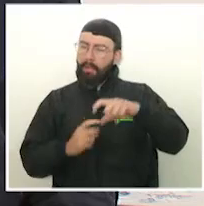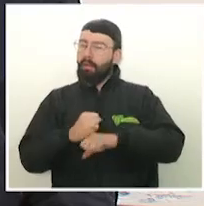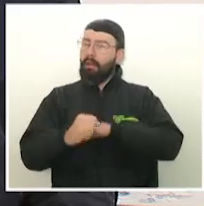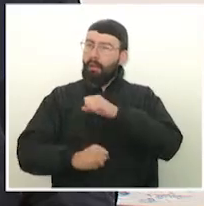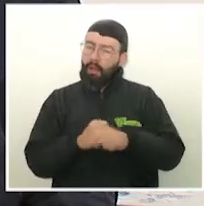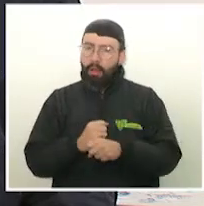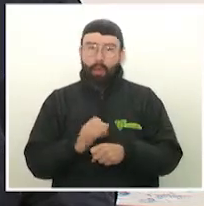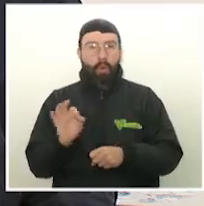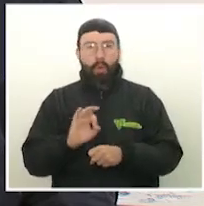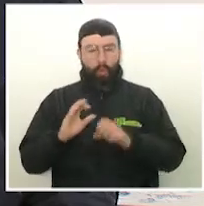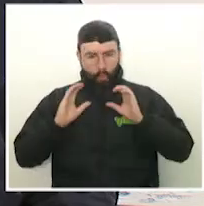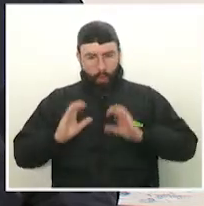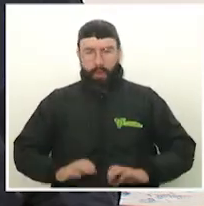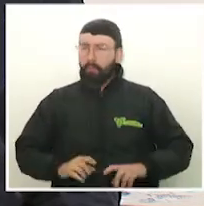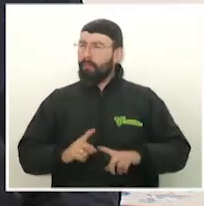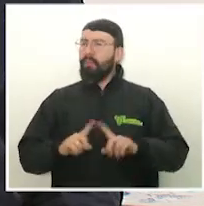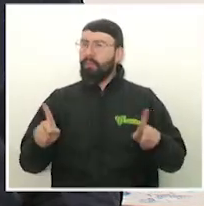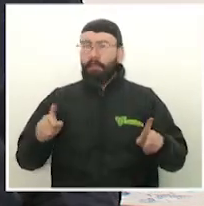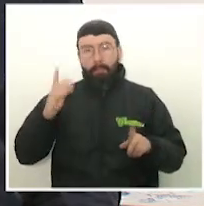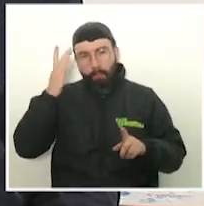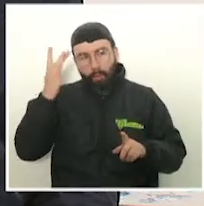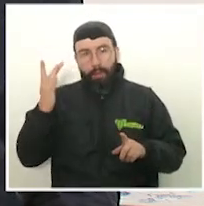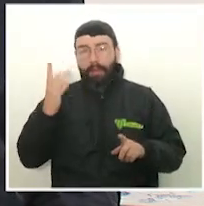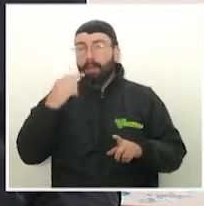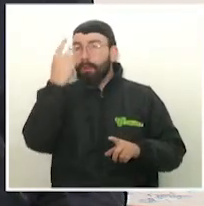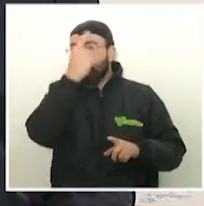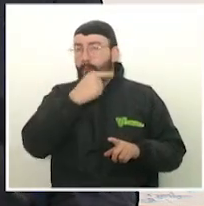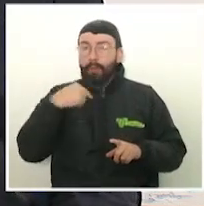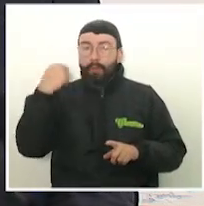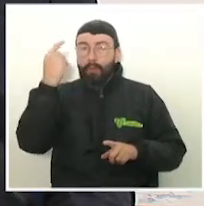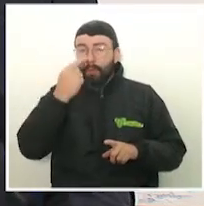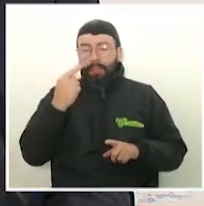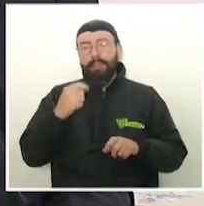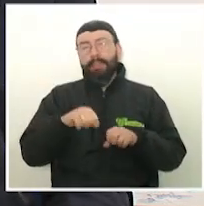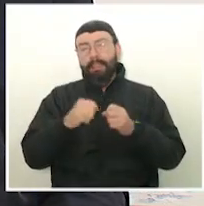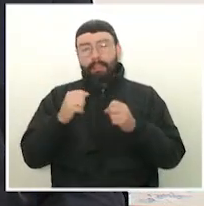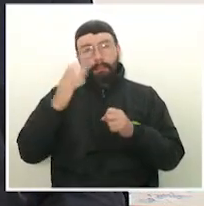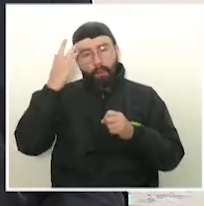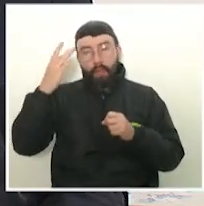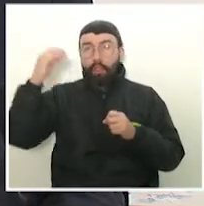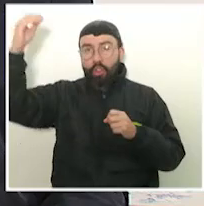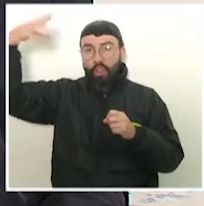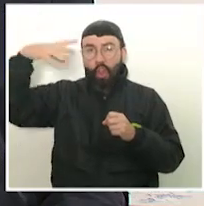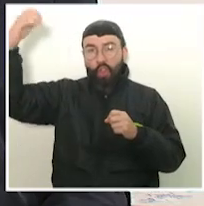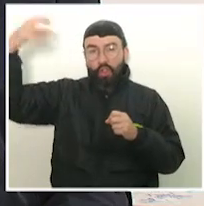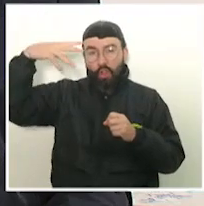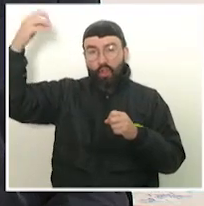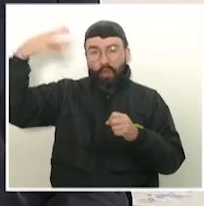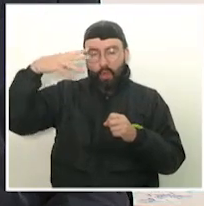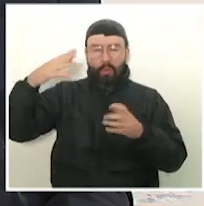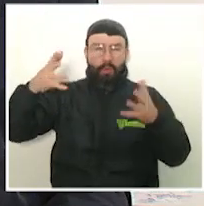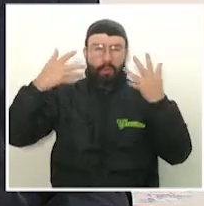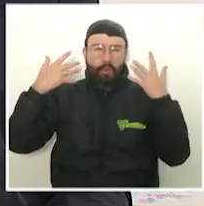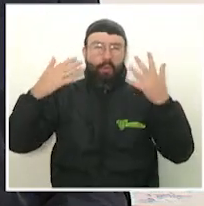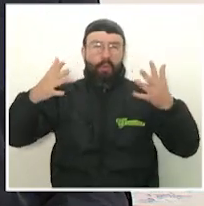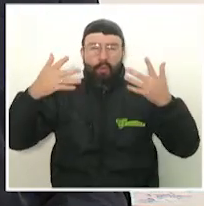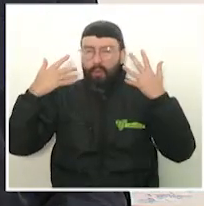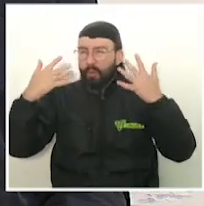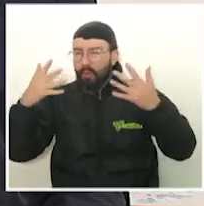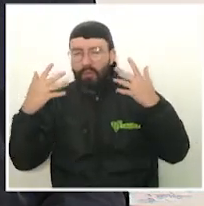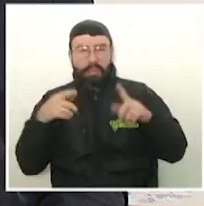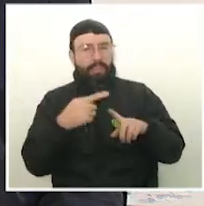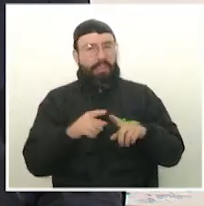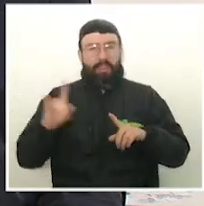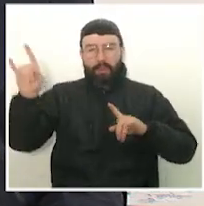cuerpo? Porque es que esto se deteriora por el sol, la las